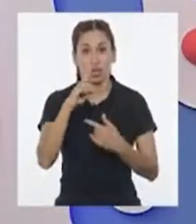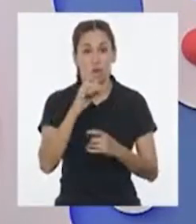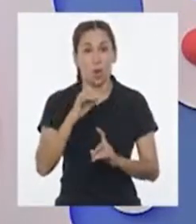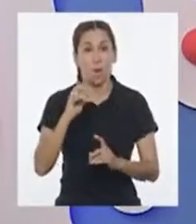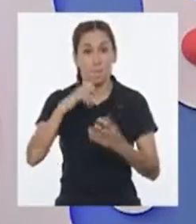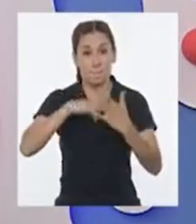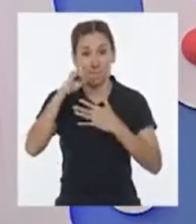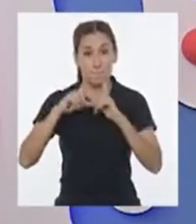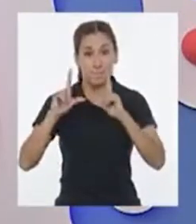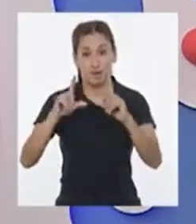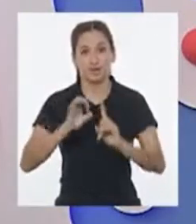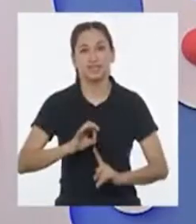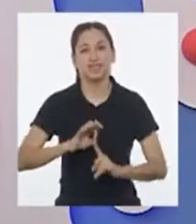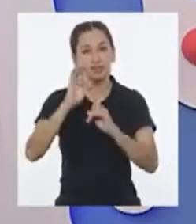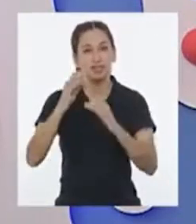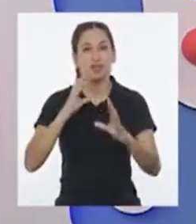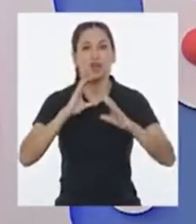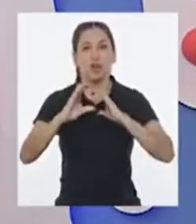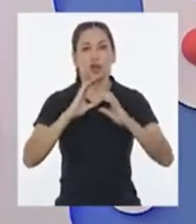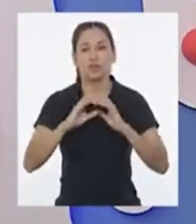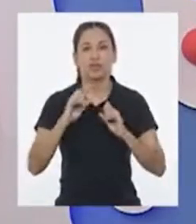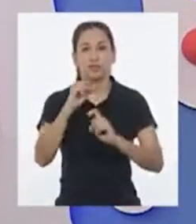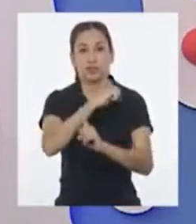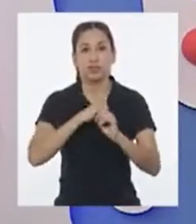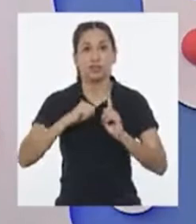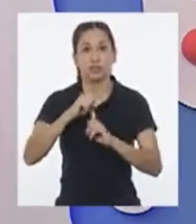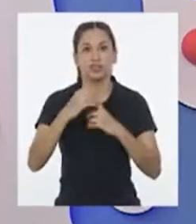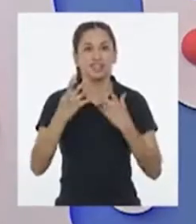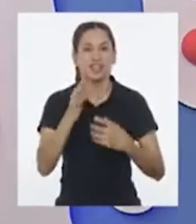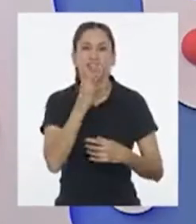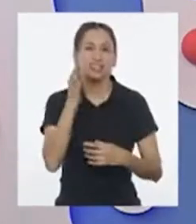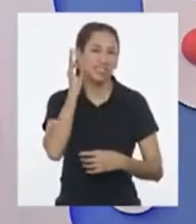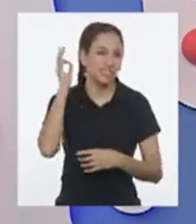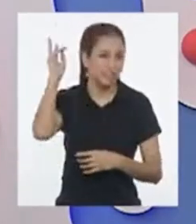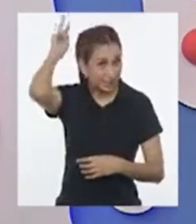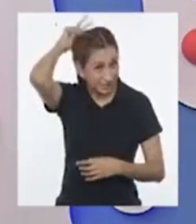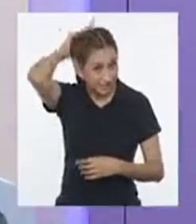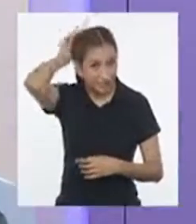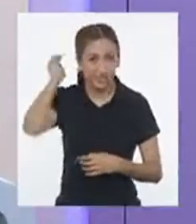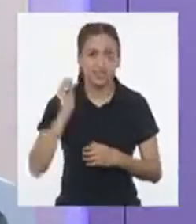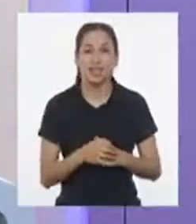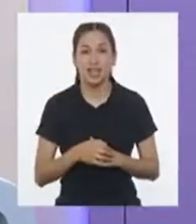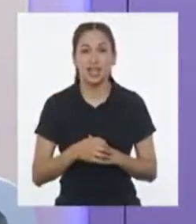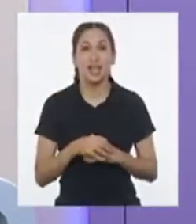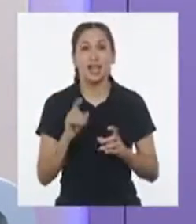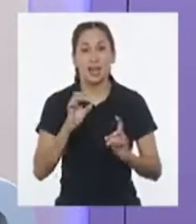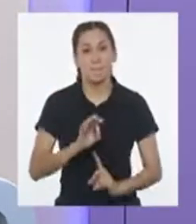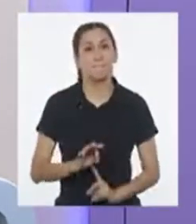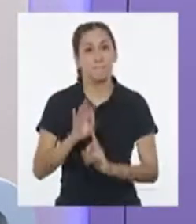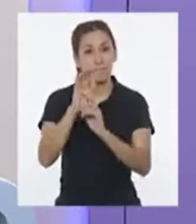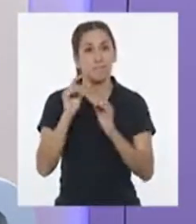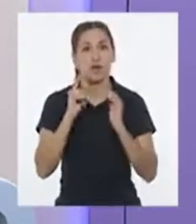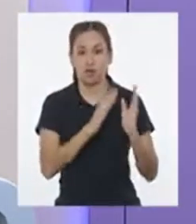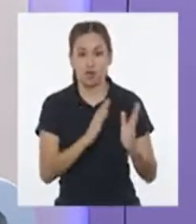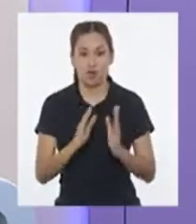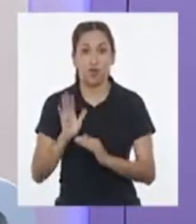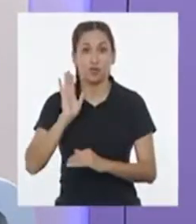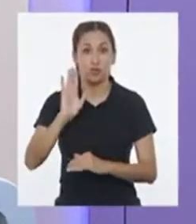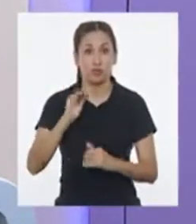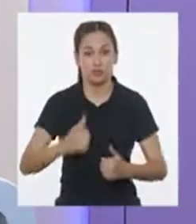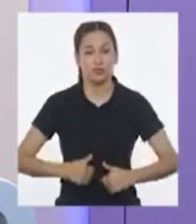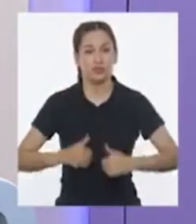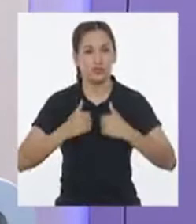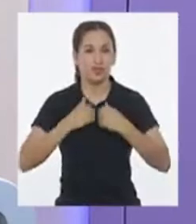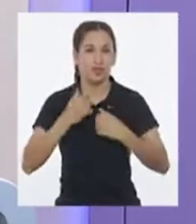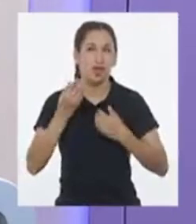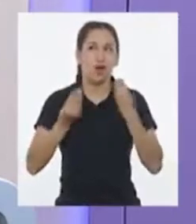programa muy especial. Hablaremos sobre la sociedad incaica, los principios y las formas de organización